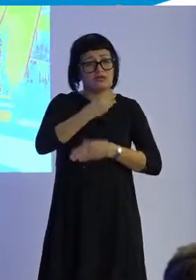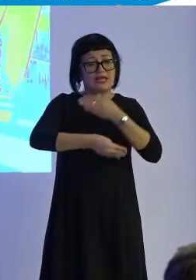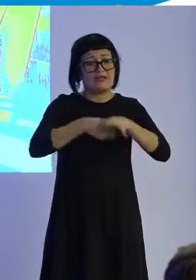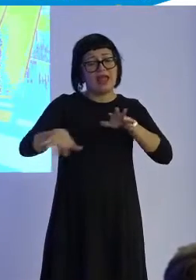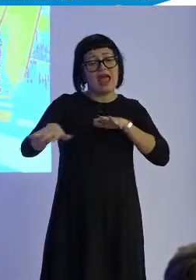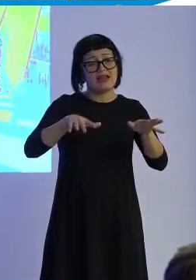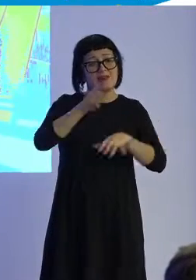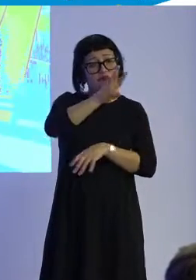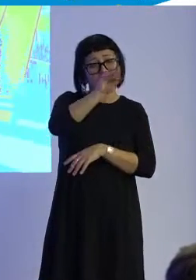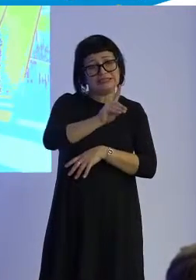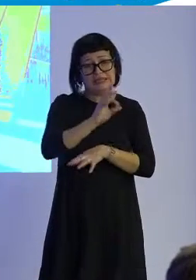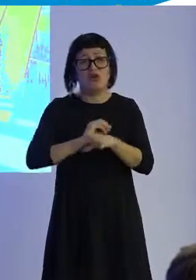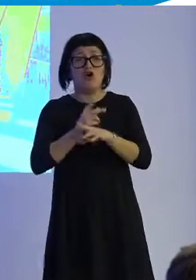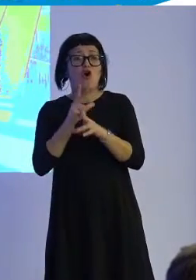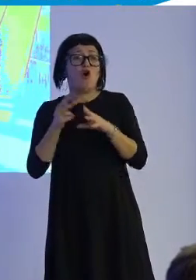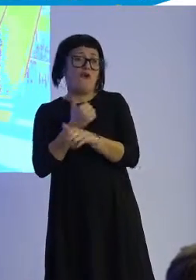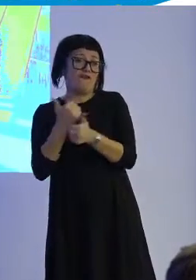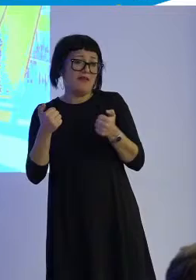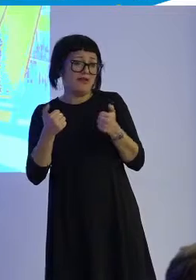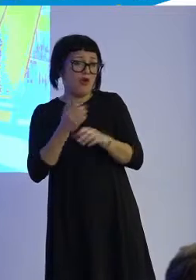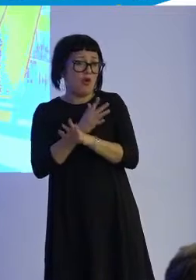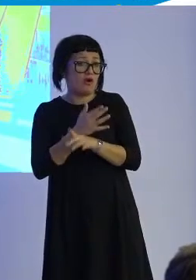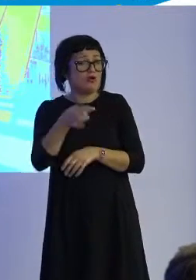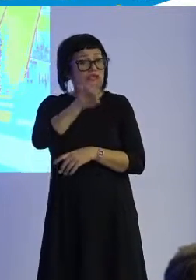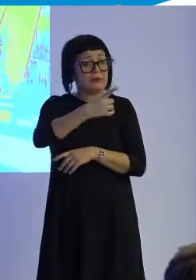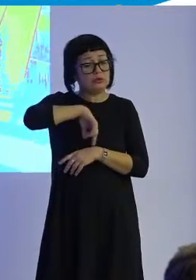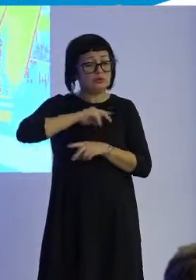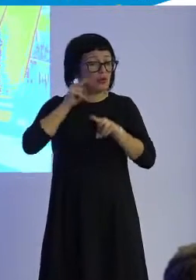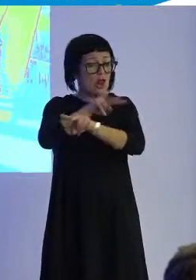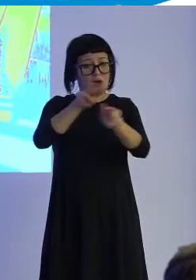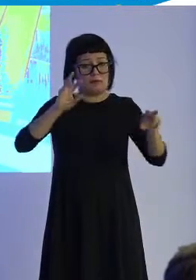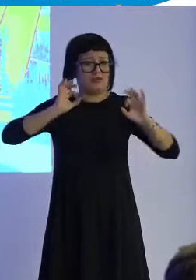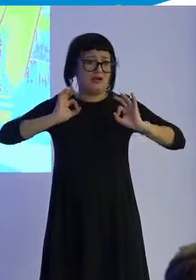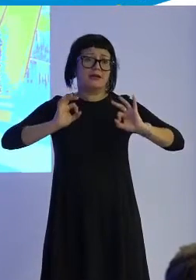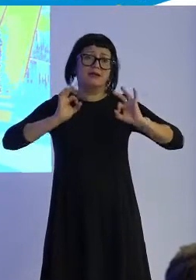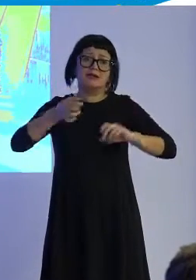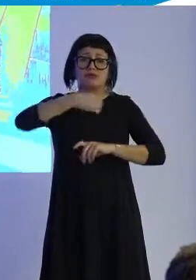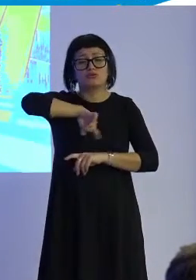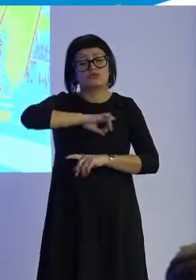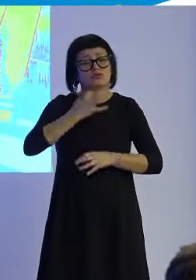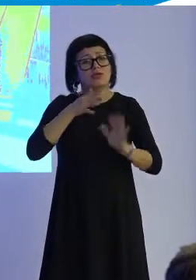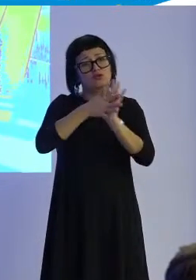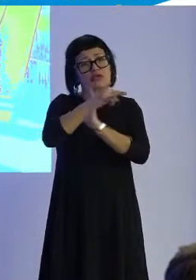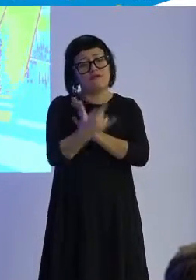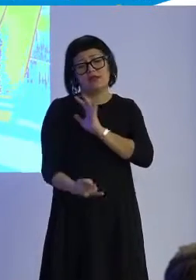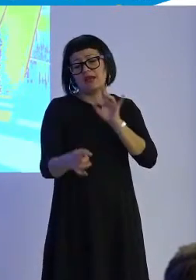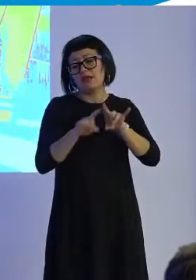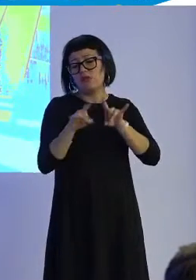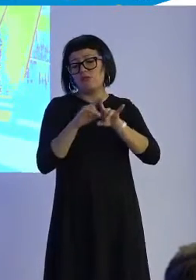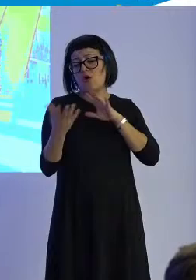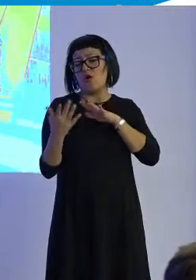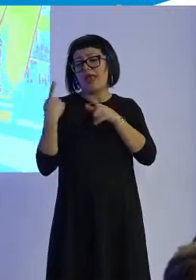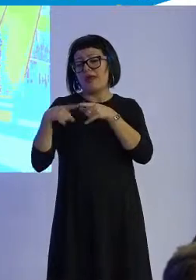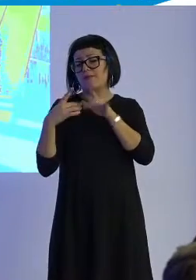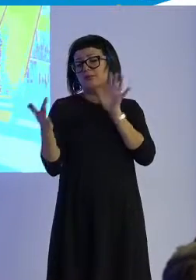videojuegos. En este caso, eso es lo que nosotros vemos. Eso es lo que nosotros vemos y también tenemos que definir cómo interactuamos con los distintos